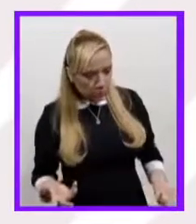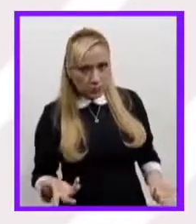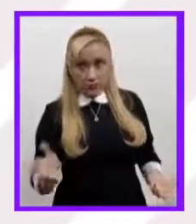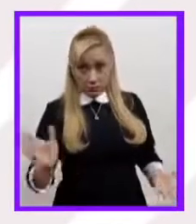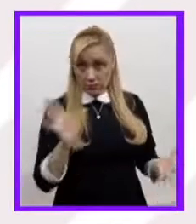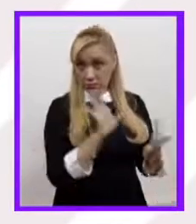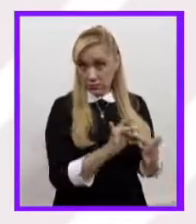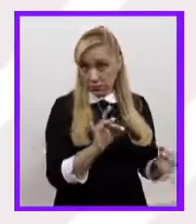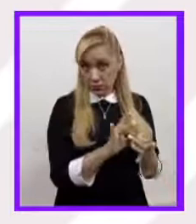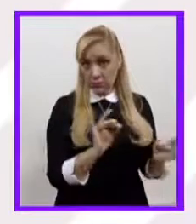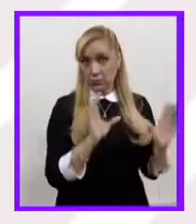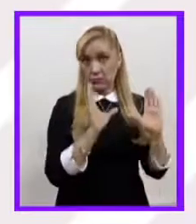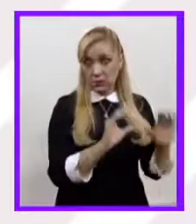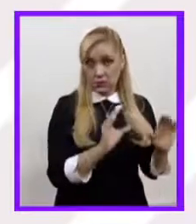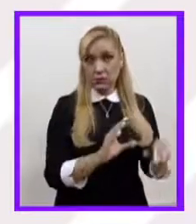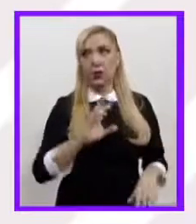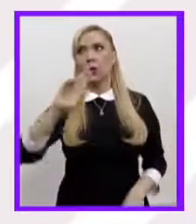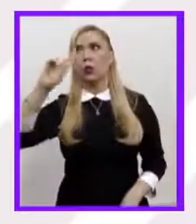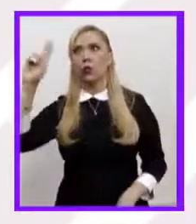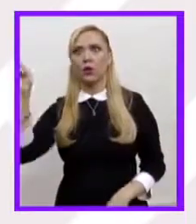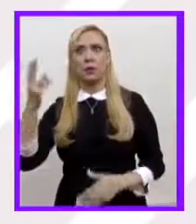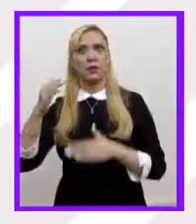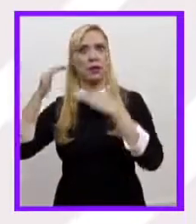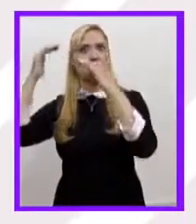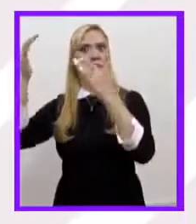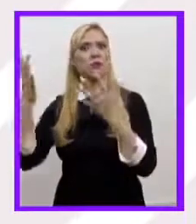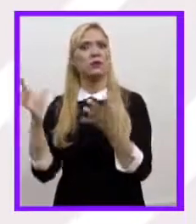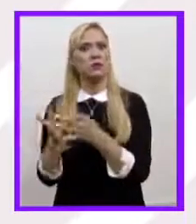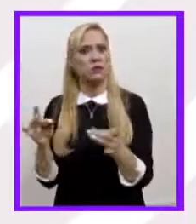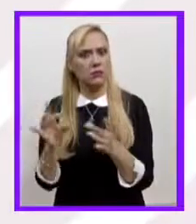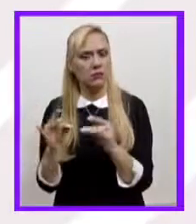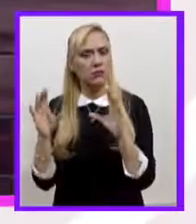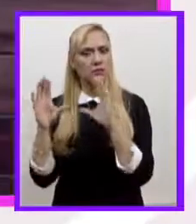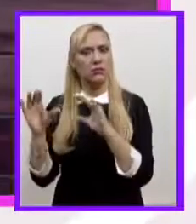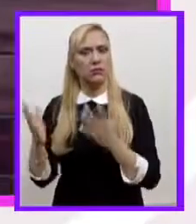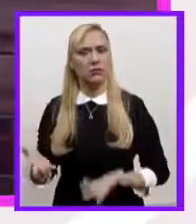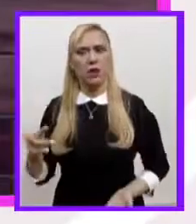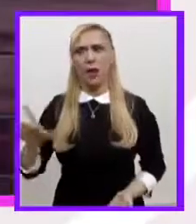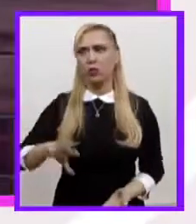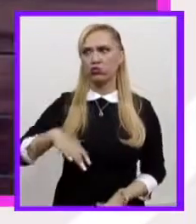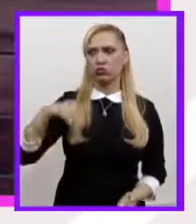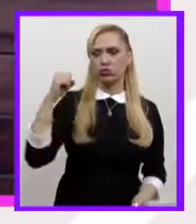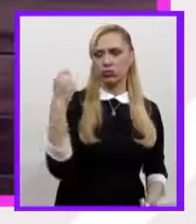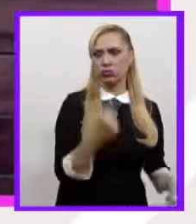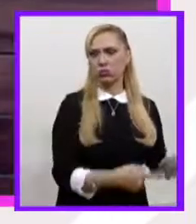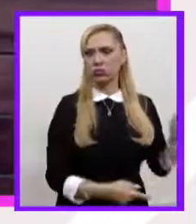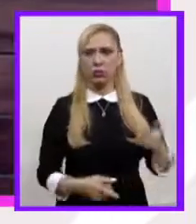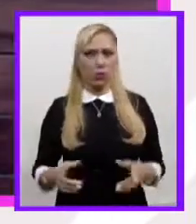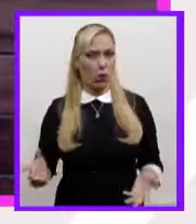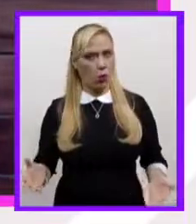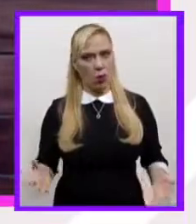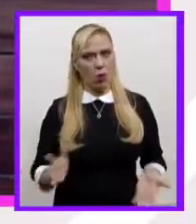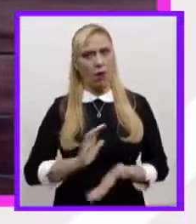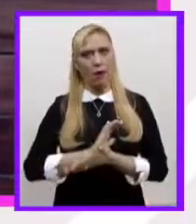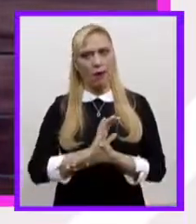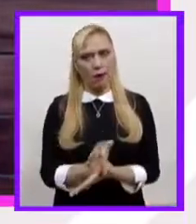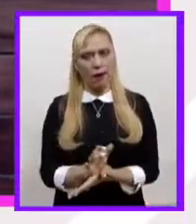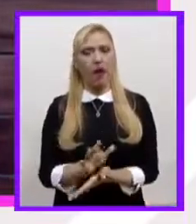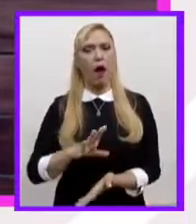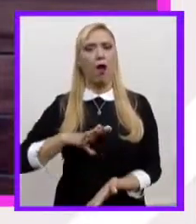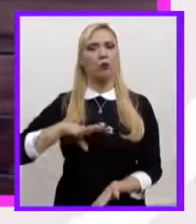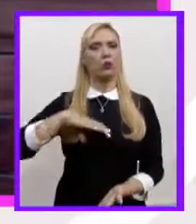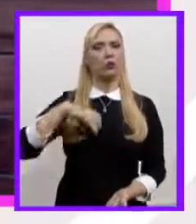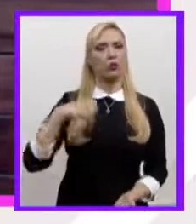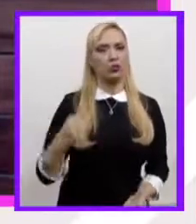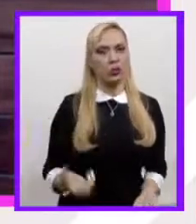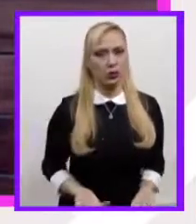estructura universitaria o educativa, ¿no? Que promueve que haya abusos de poder, porque finalmente la discriminación también tiene que ver con abuso de poder. Y